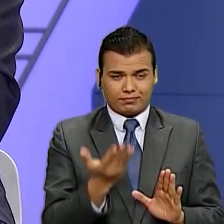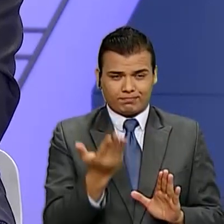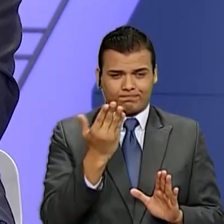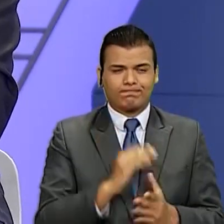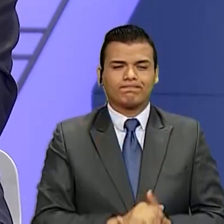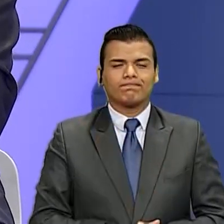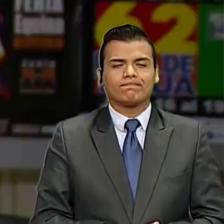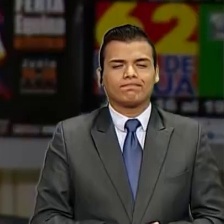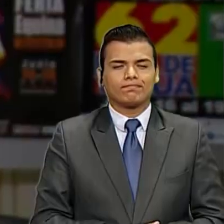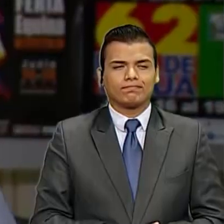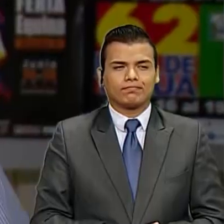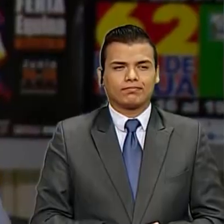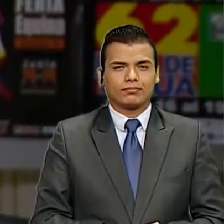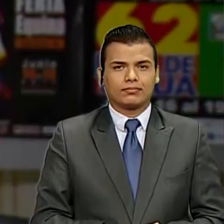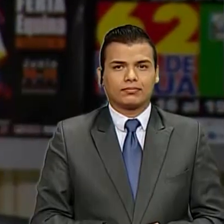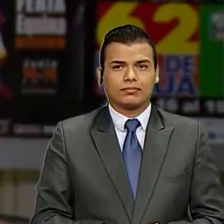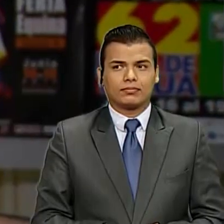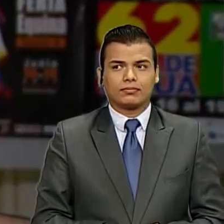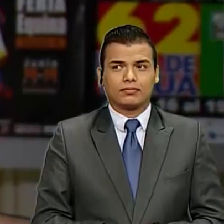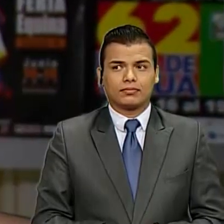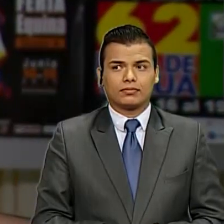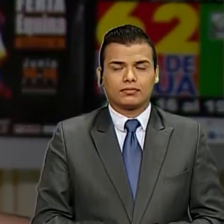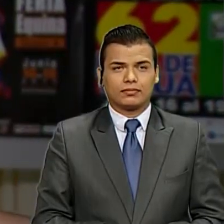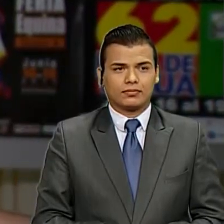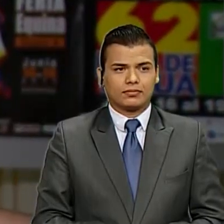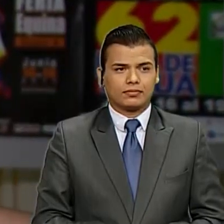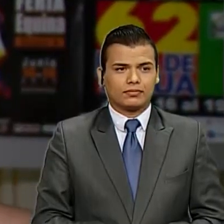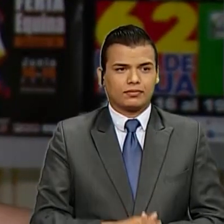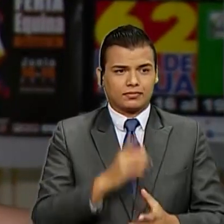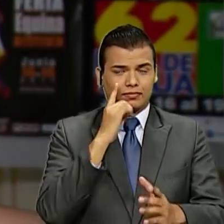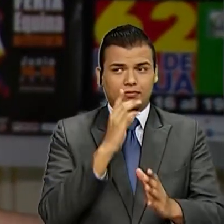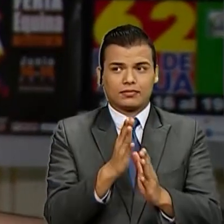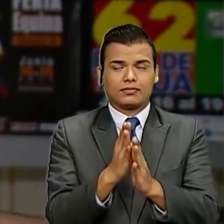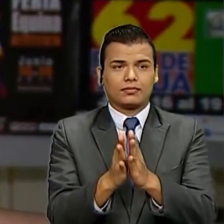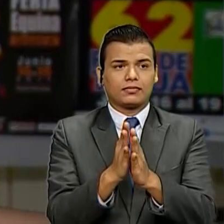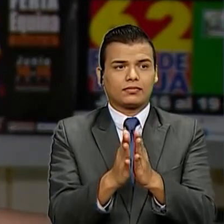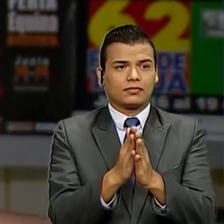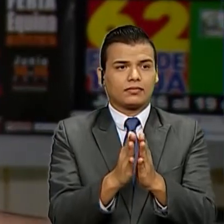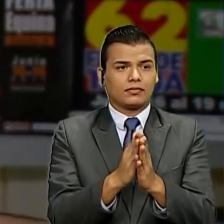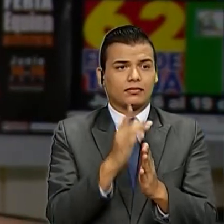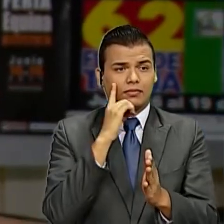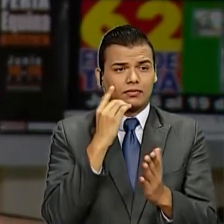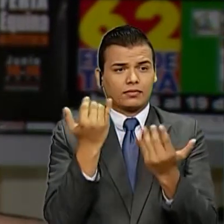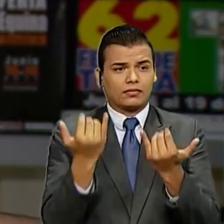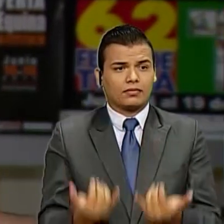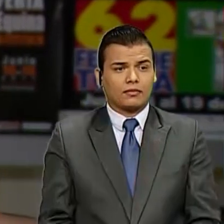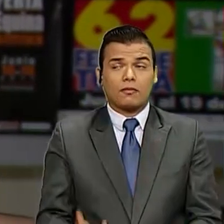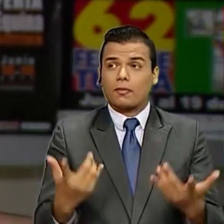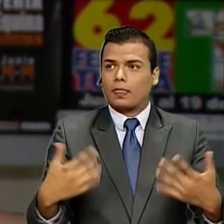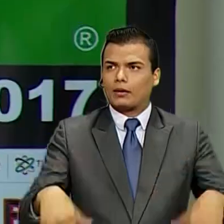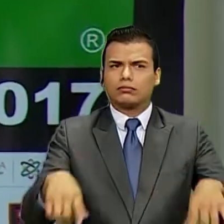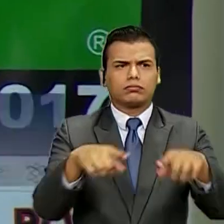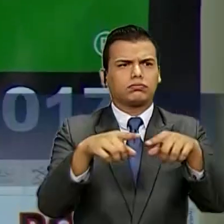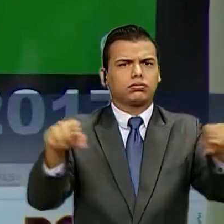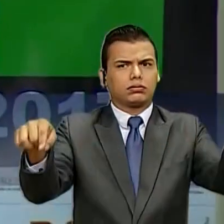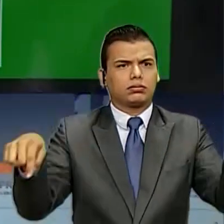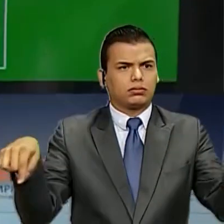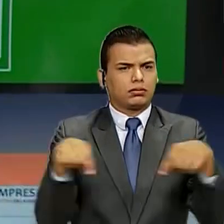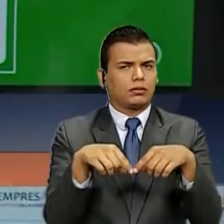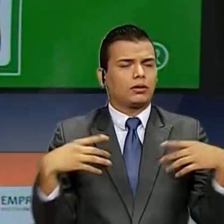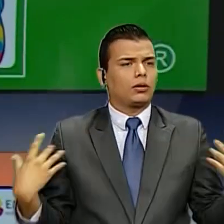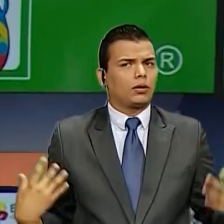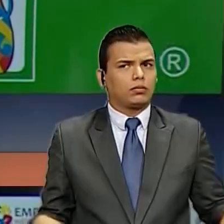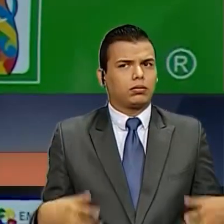Román. Vamos a tener la posibilidad de compartir con nuestras familias, tal vez en uno de los mejores escenarios del país, en el que vamos a